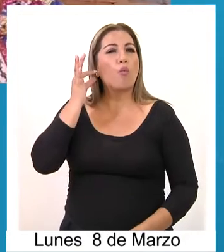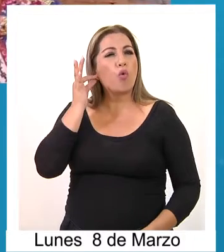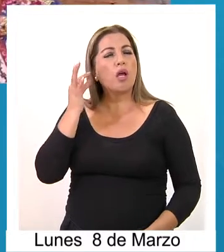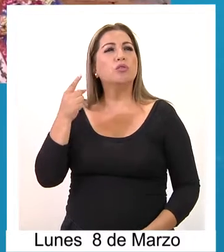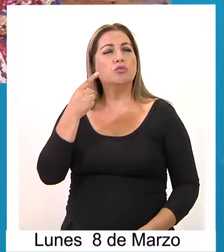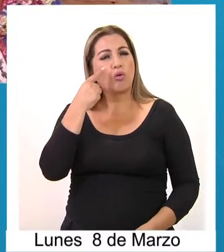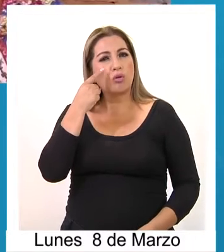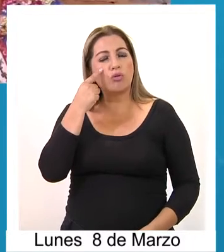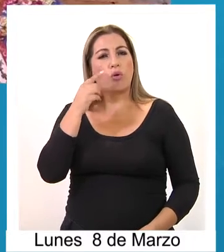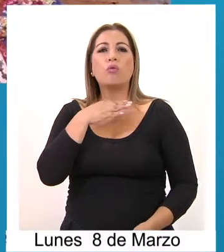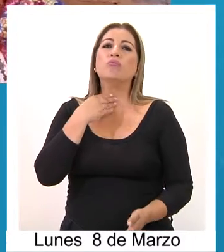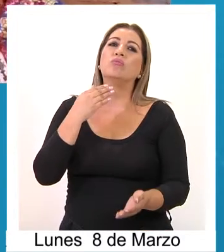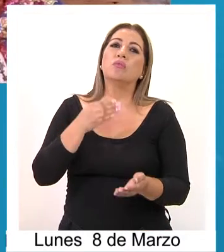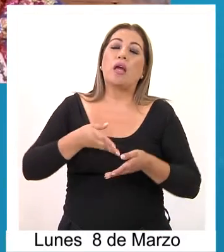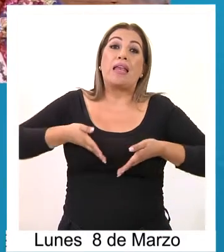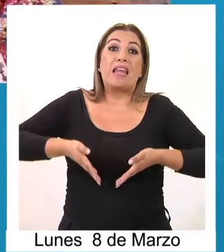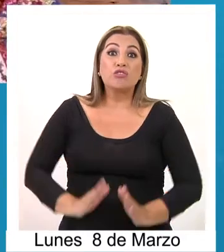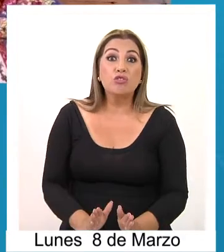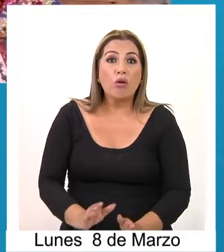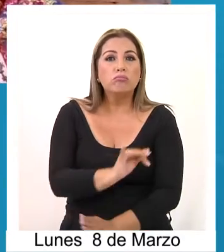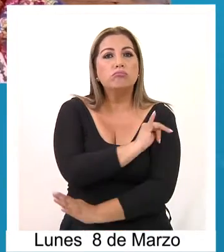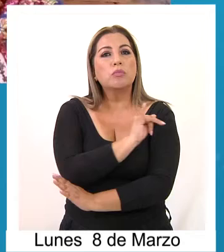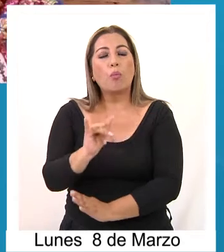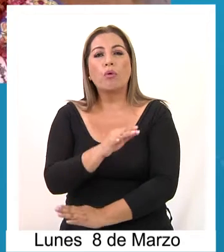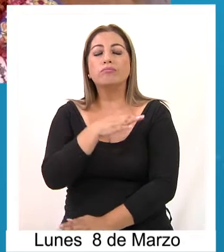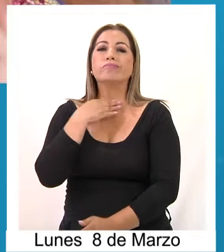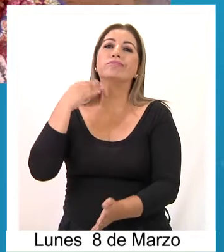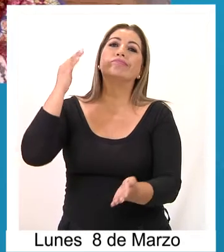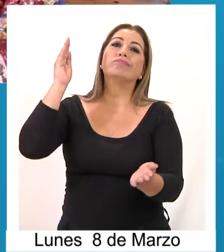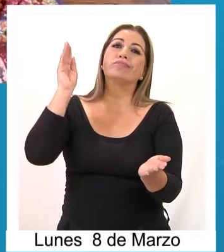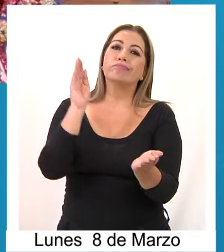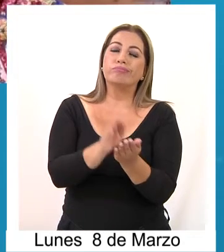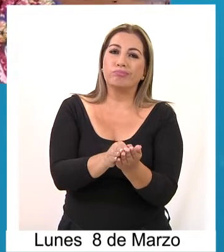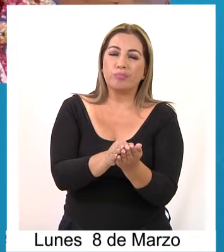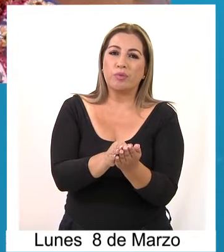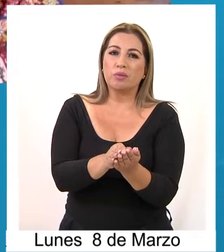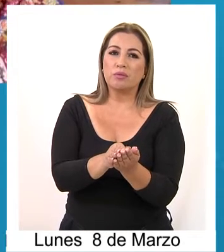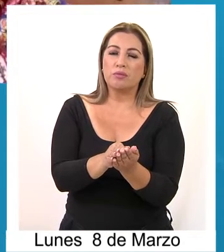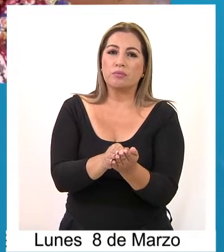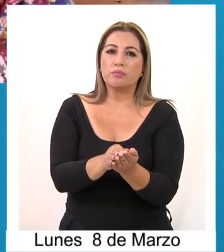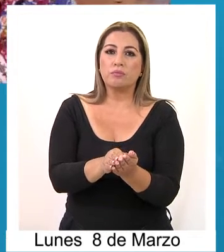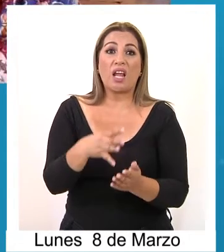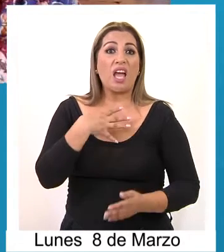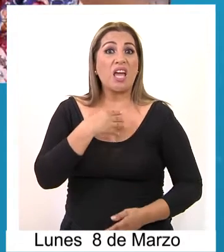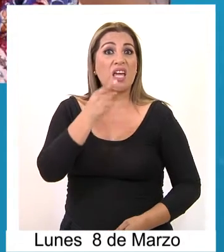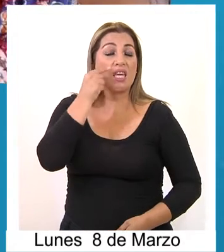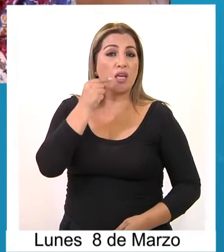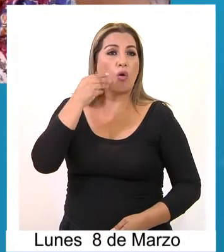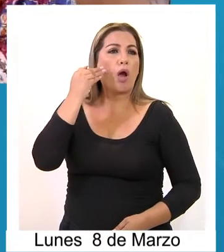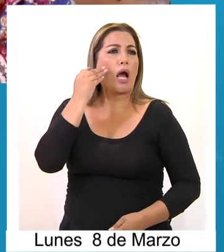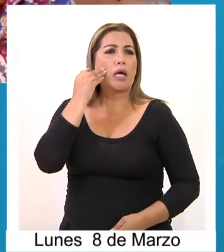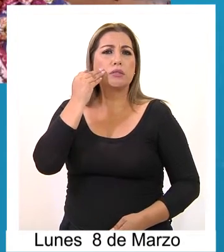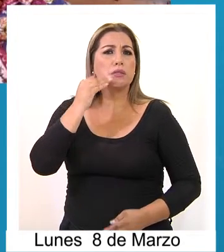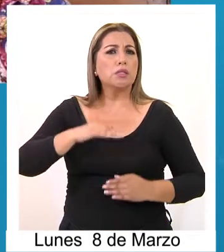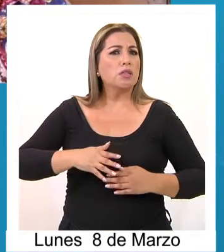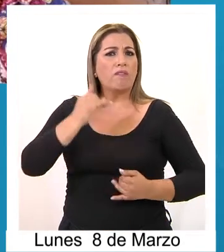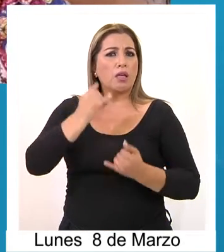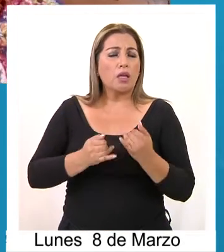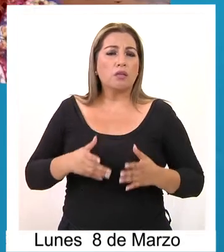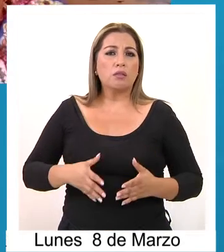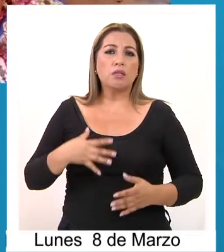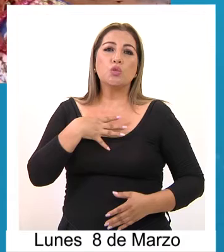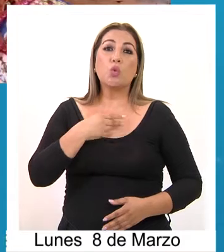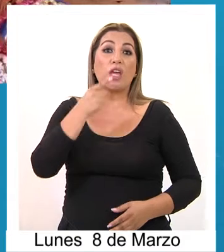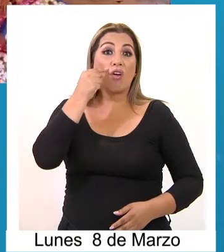falleció lamentablemente después de su parto, se interrumpió su embarazo, a su hijo le fue bien porque era un embarazo ya prácticamente de